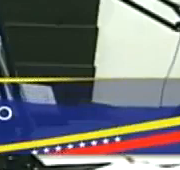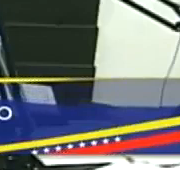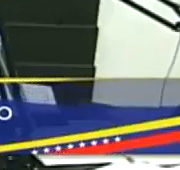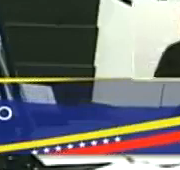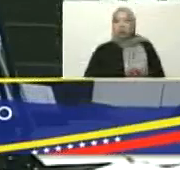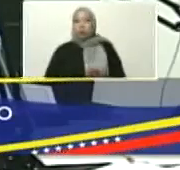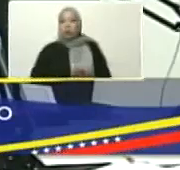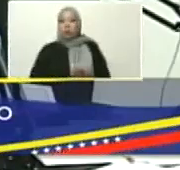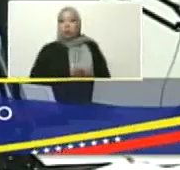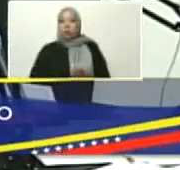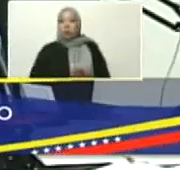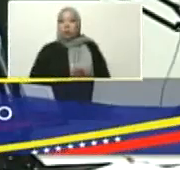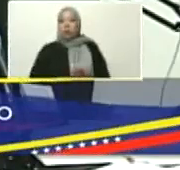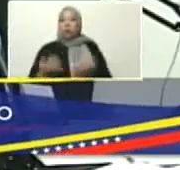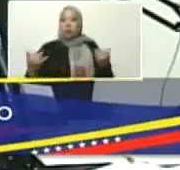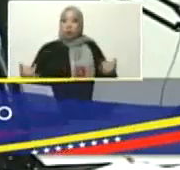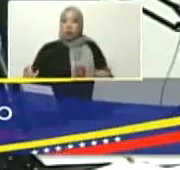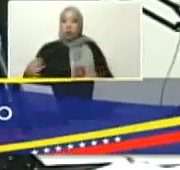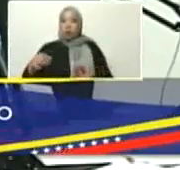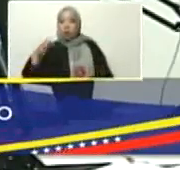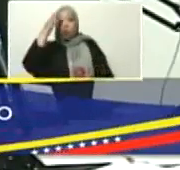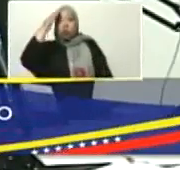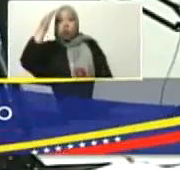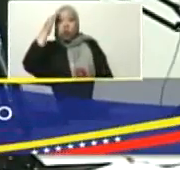en Puerto Rico. Mira que yo lo sé todo.